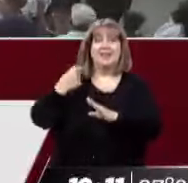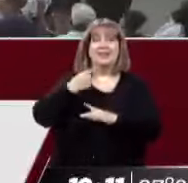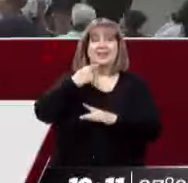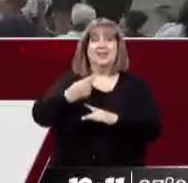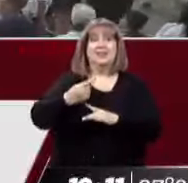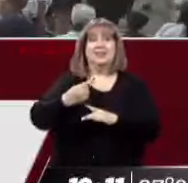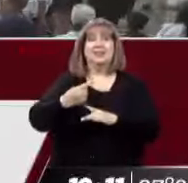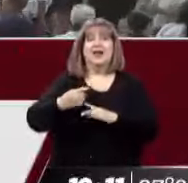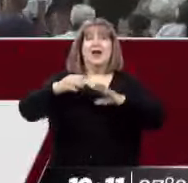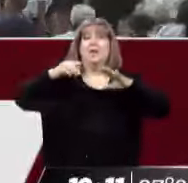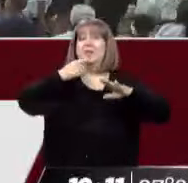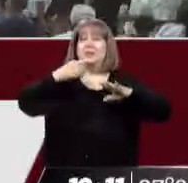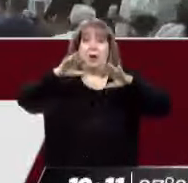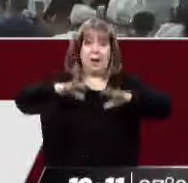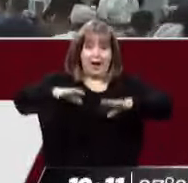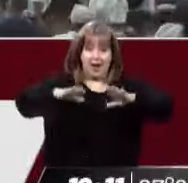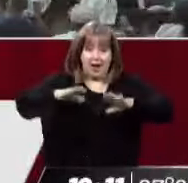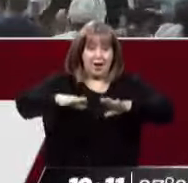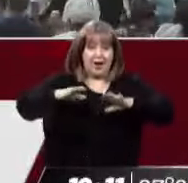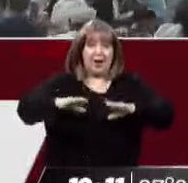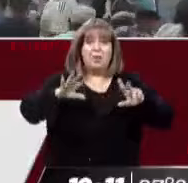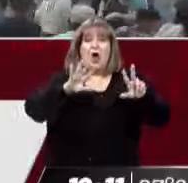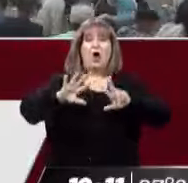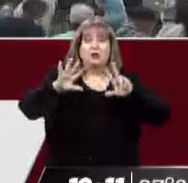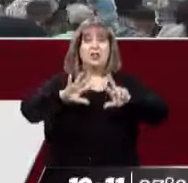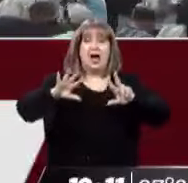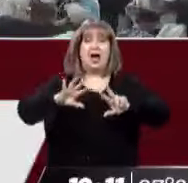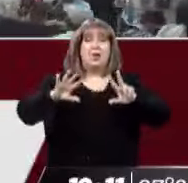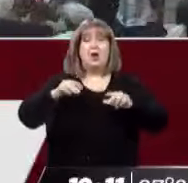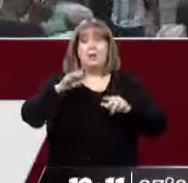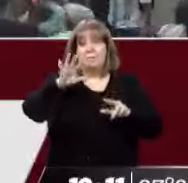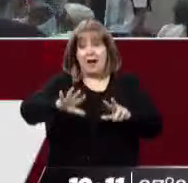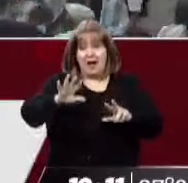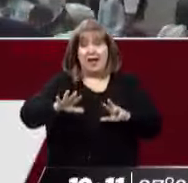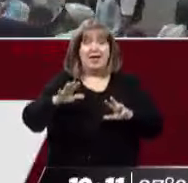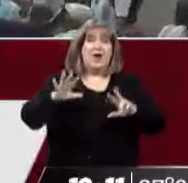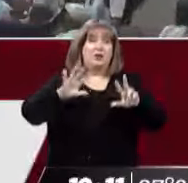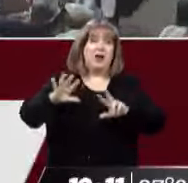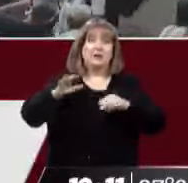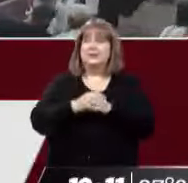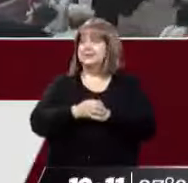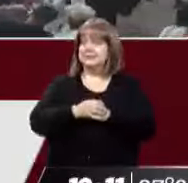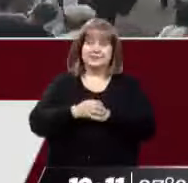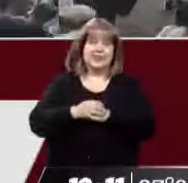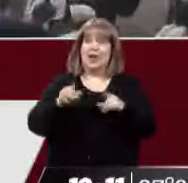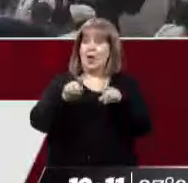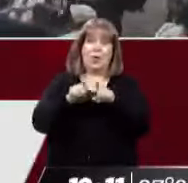no exageremos, recién estamos en octavo, no es para tanto. Yo lo que siento es que había una